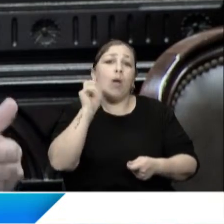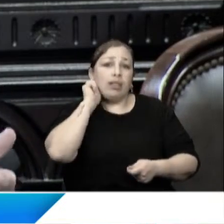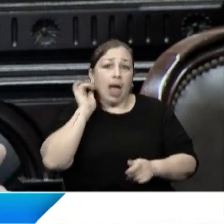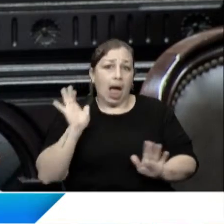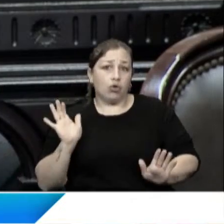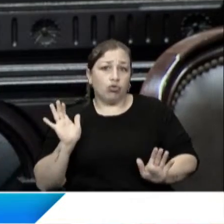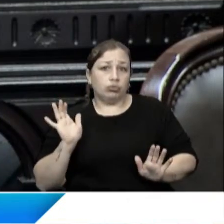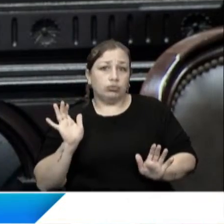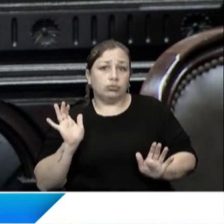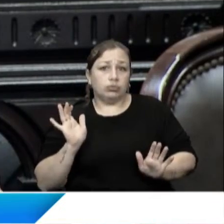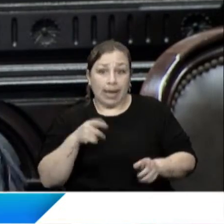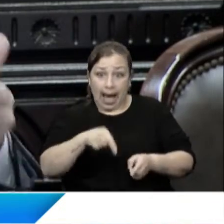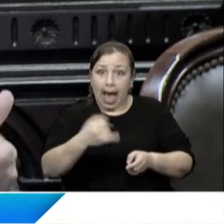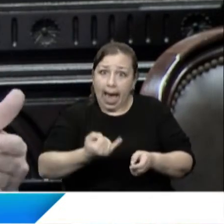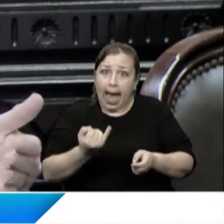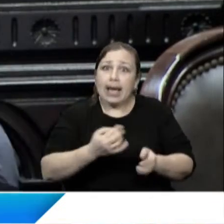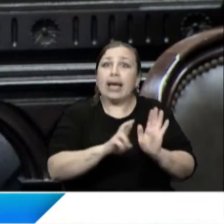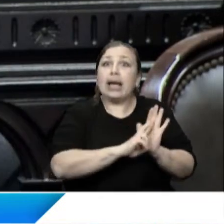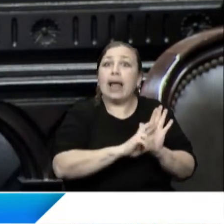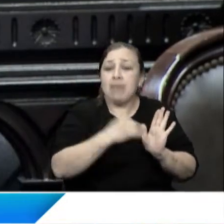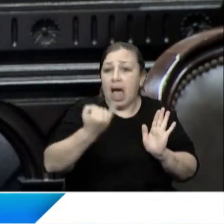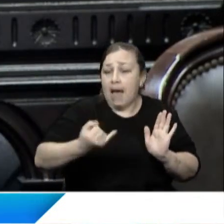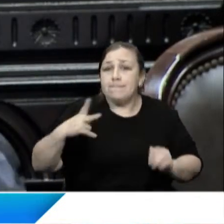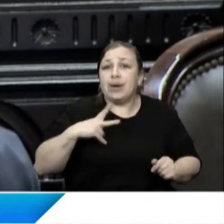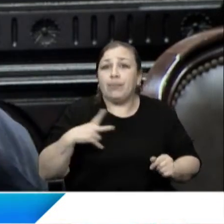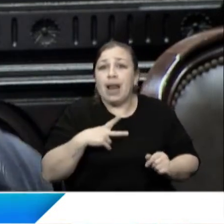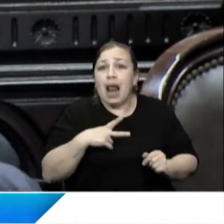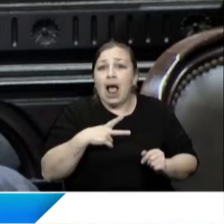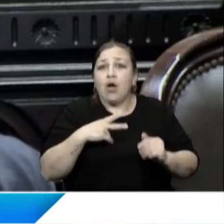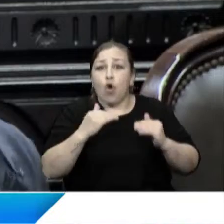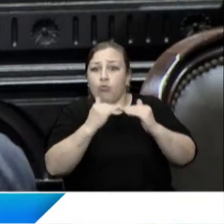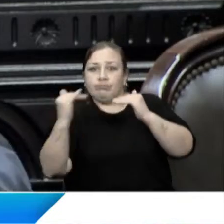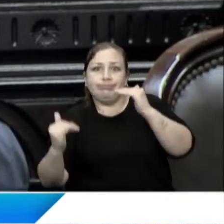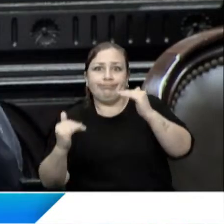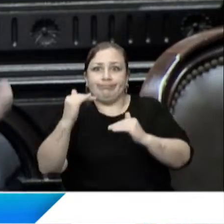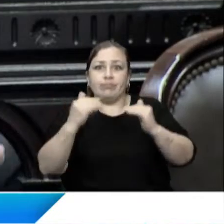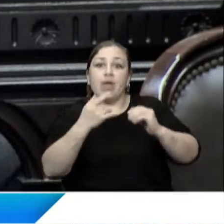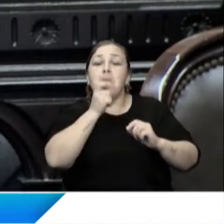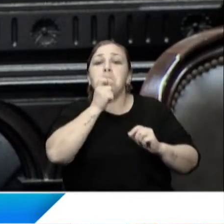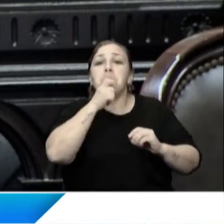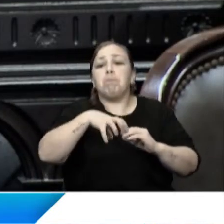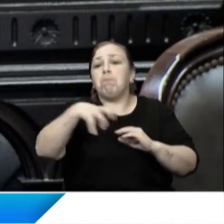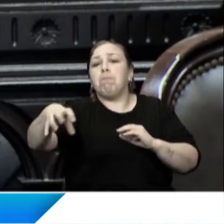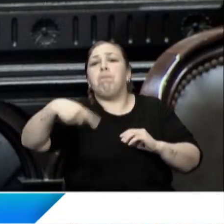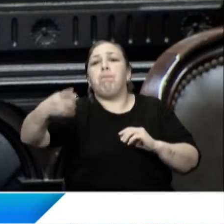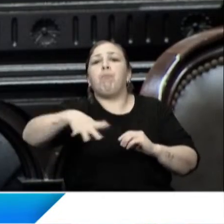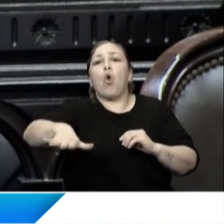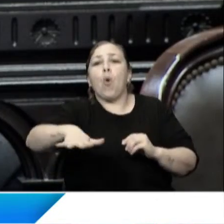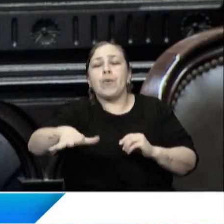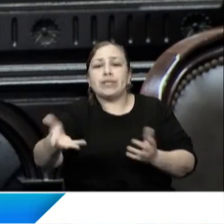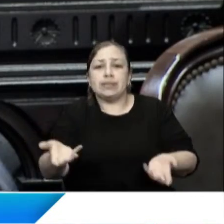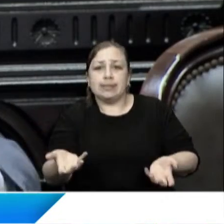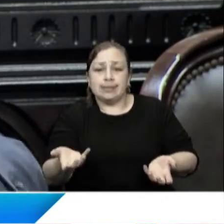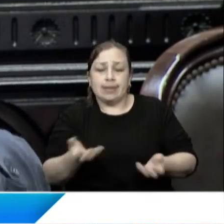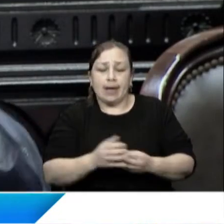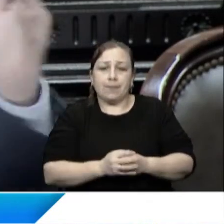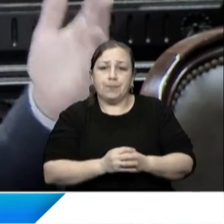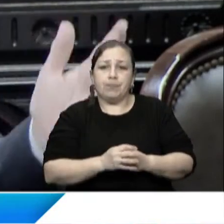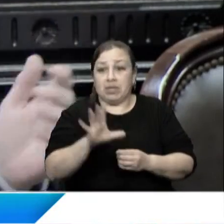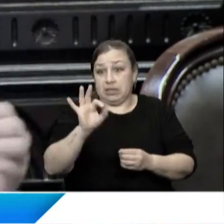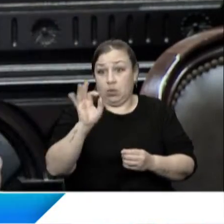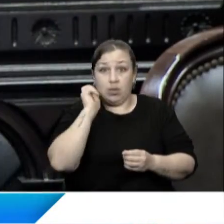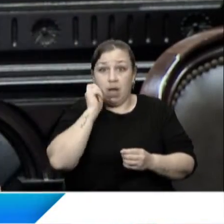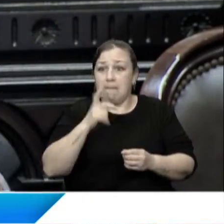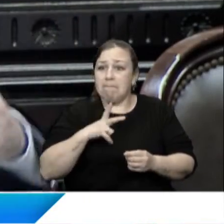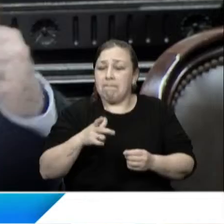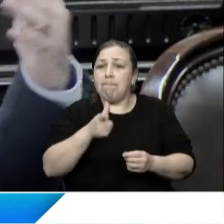Acá hay régimen que siguen siendo de privilegio, que no sean de privilegio, porque están en provincias donde se jubilan a los 50 años, donde parece que no cambió